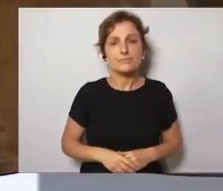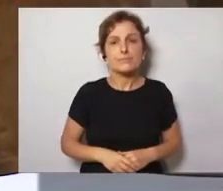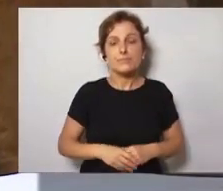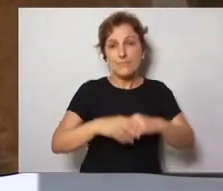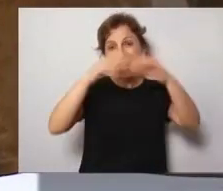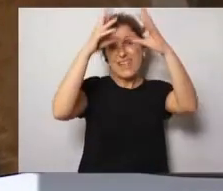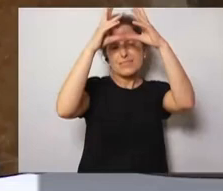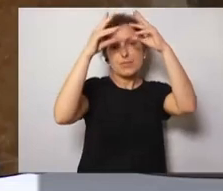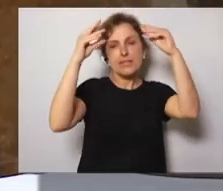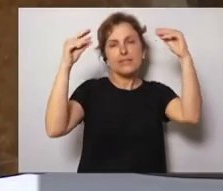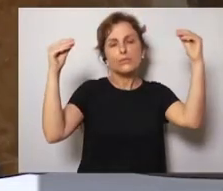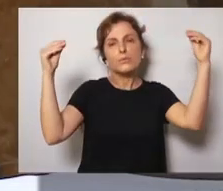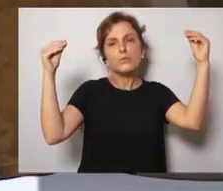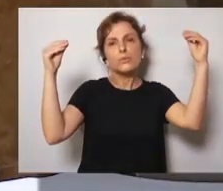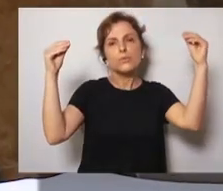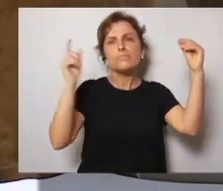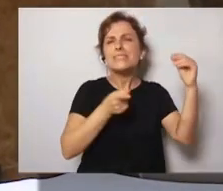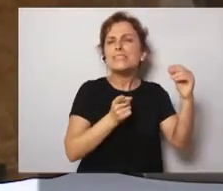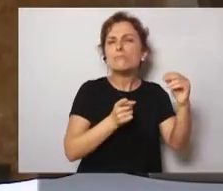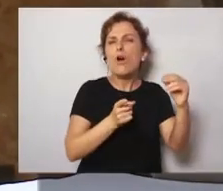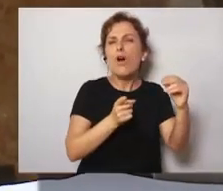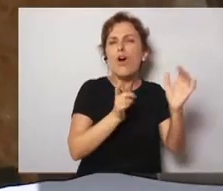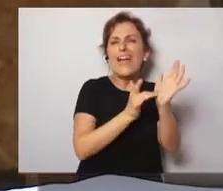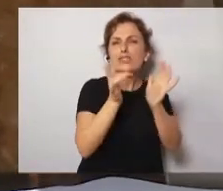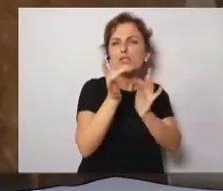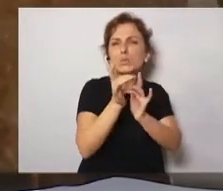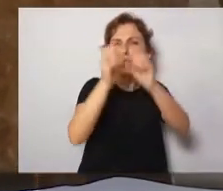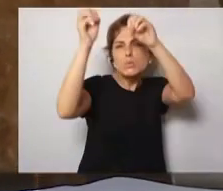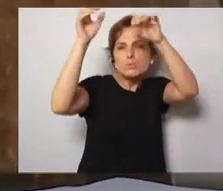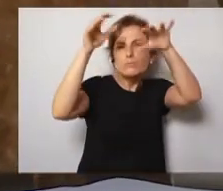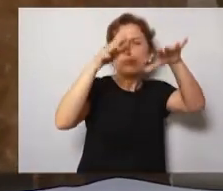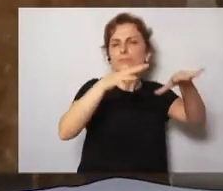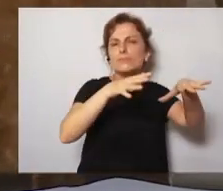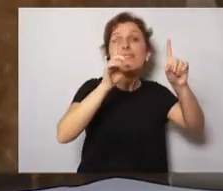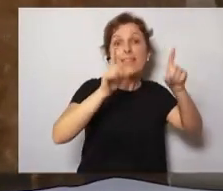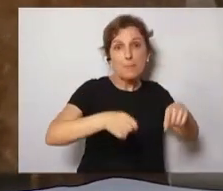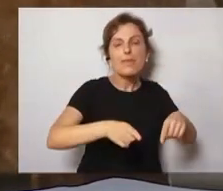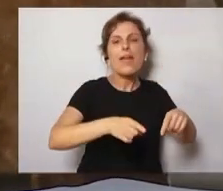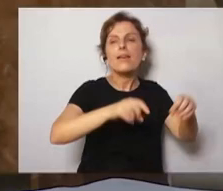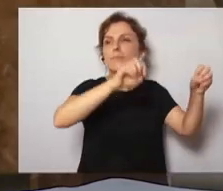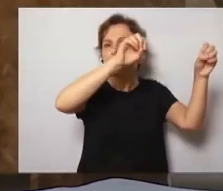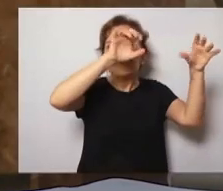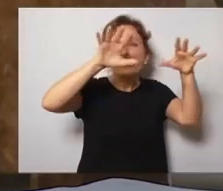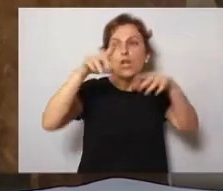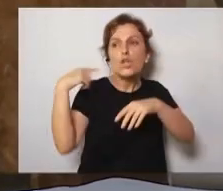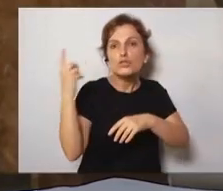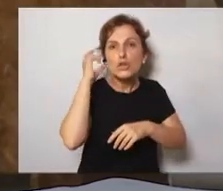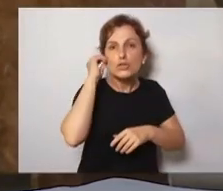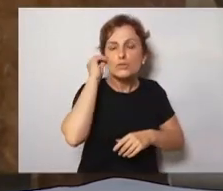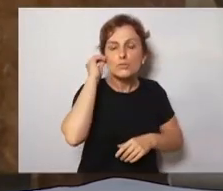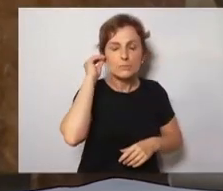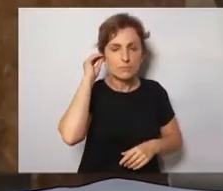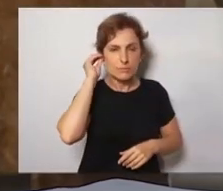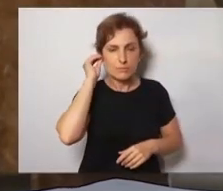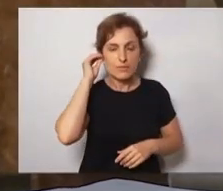el espíritu que descendió sobre jesús también desciende sobre nosotros hemos recibido ese regalo